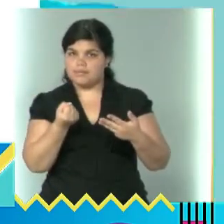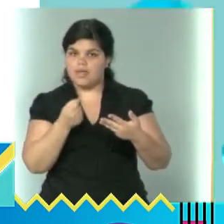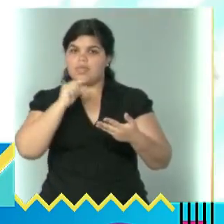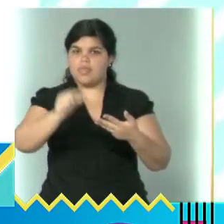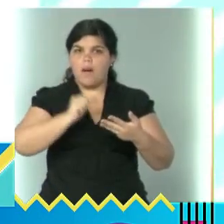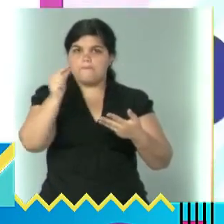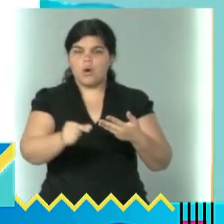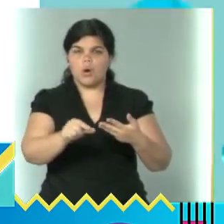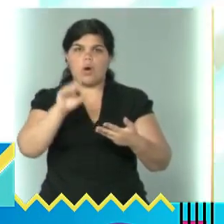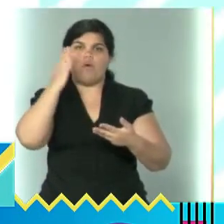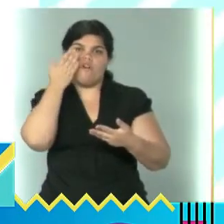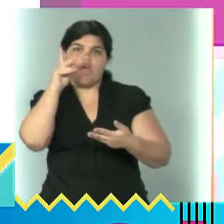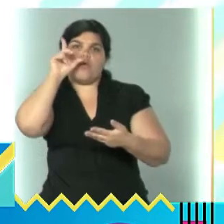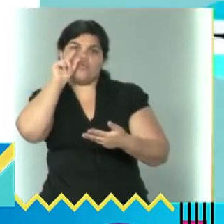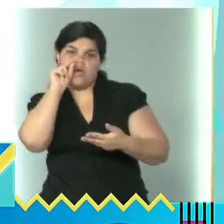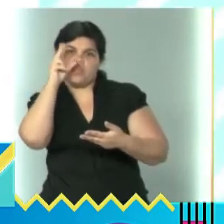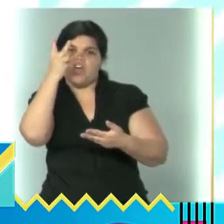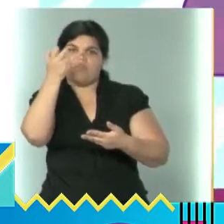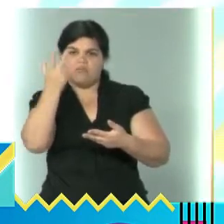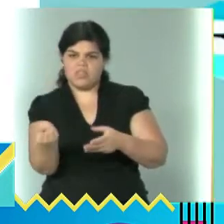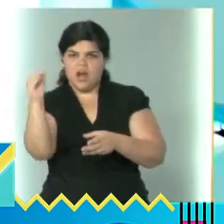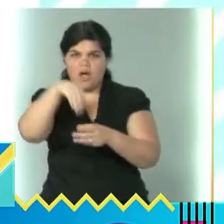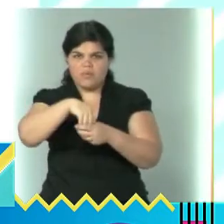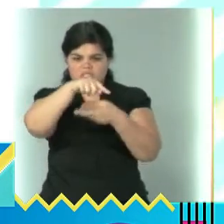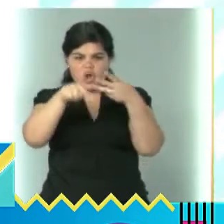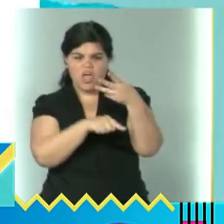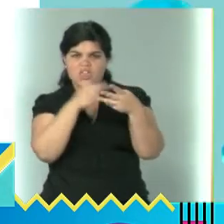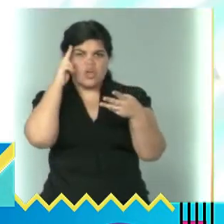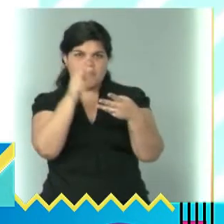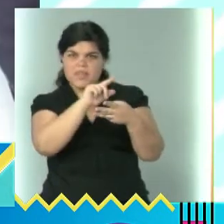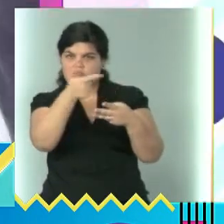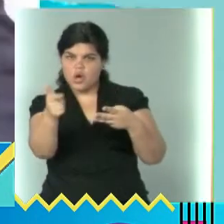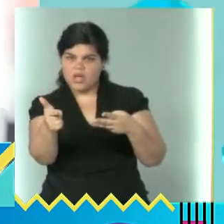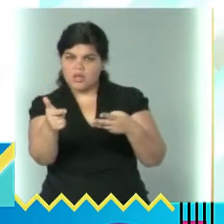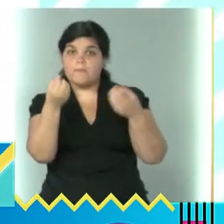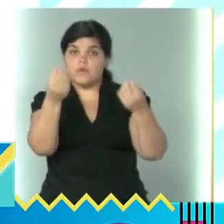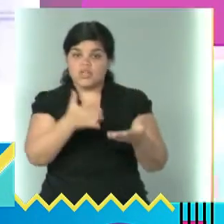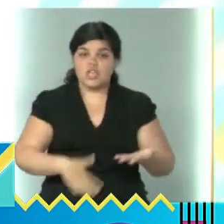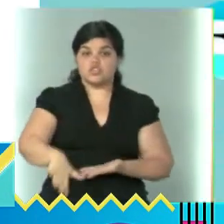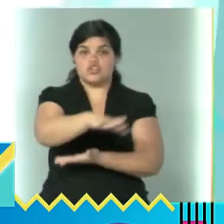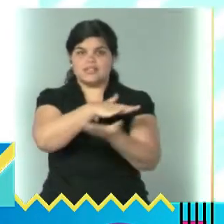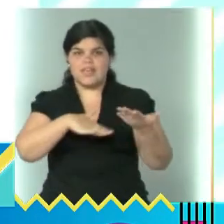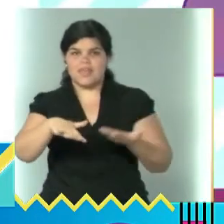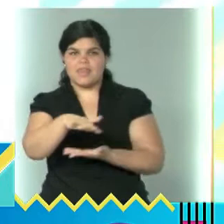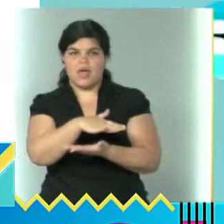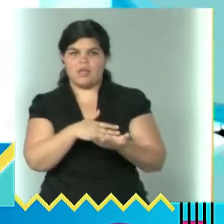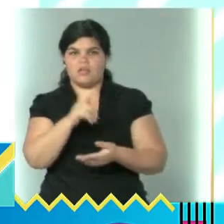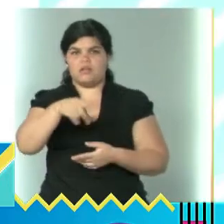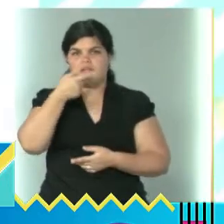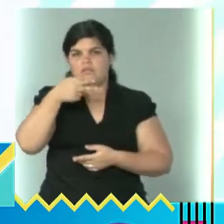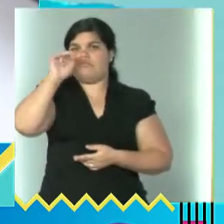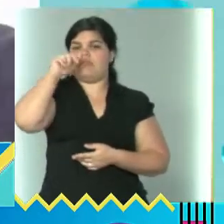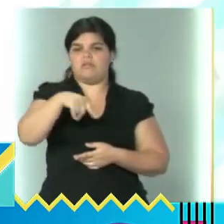en las redes no tienen el mismo valor, porque vivimos en una sociedad hedonista,